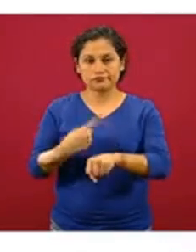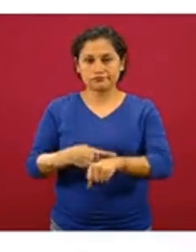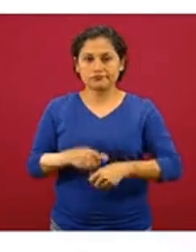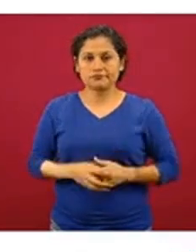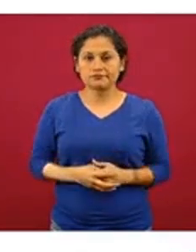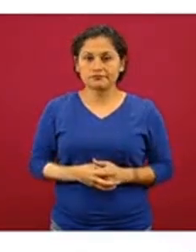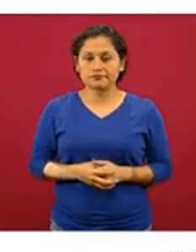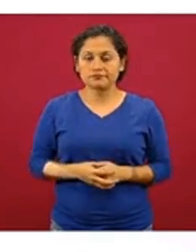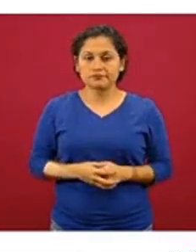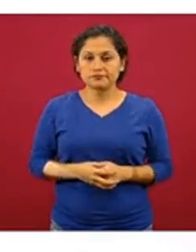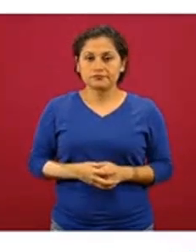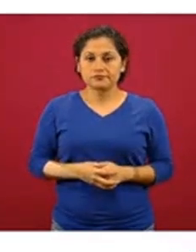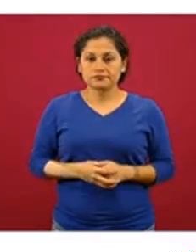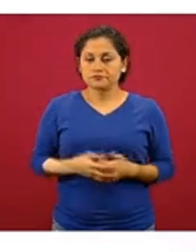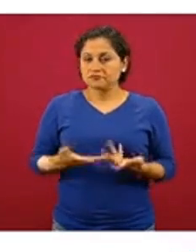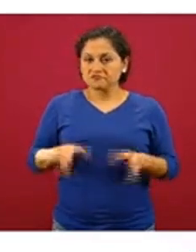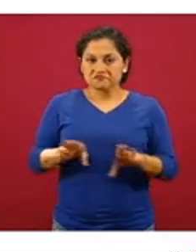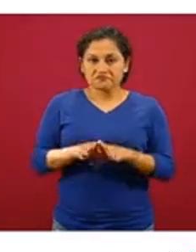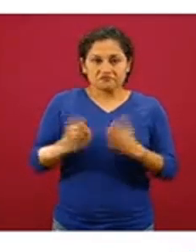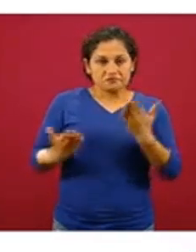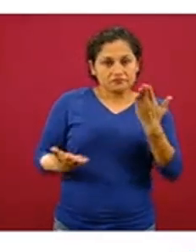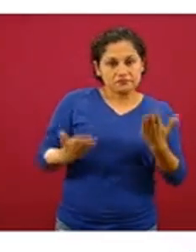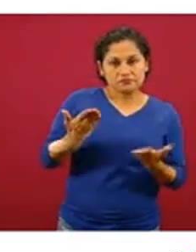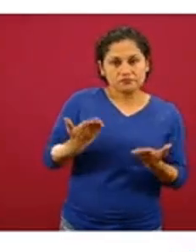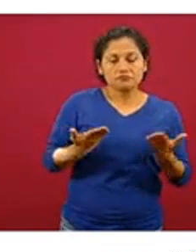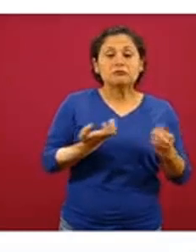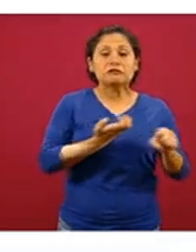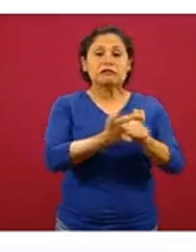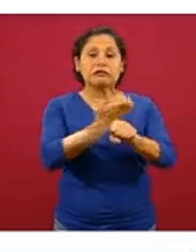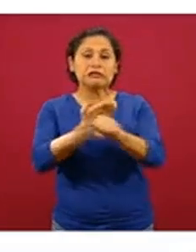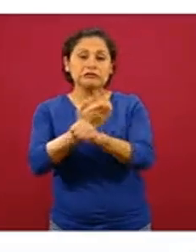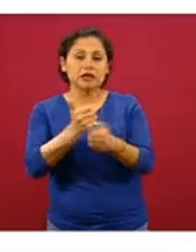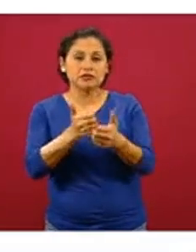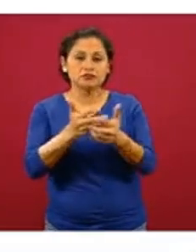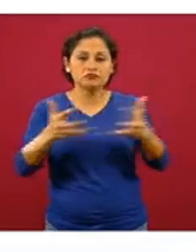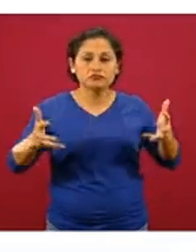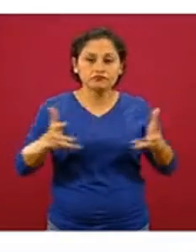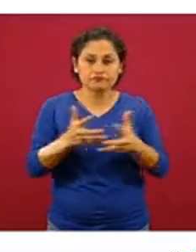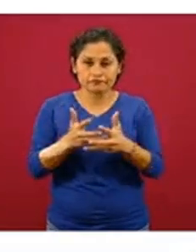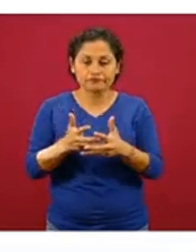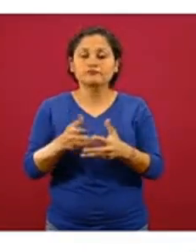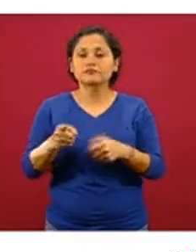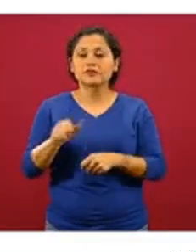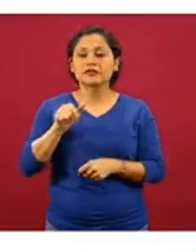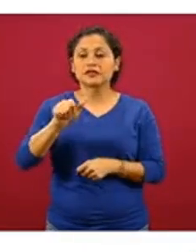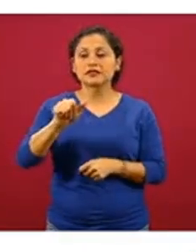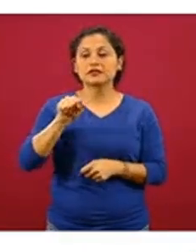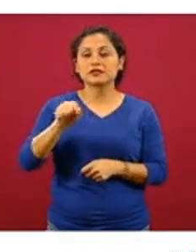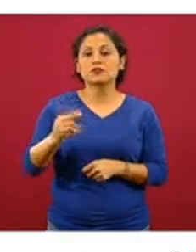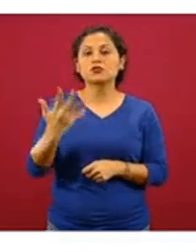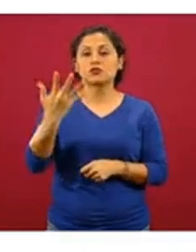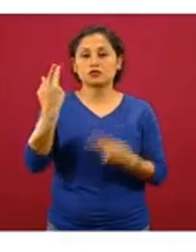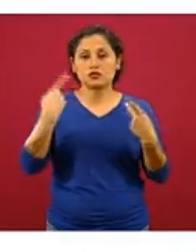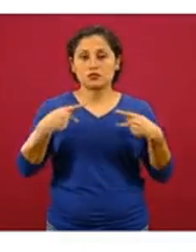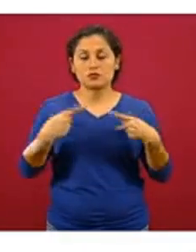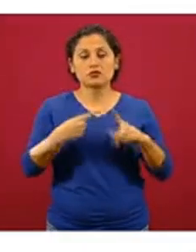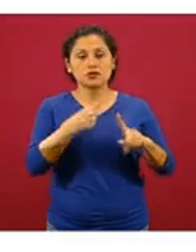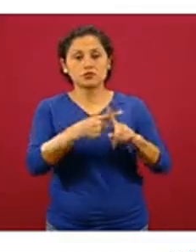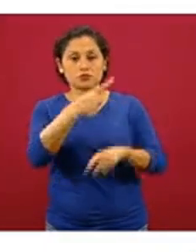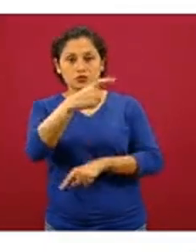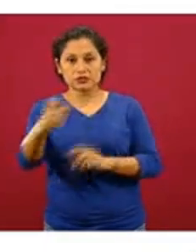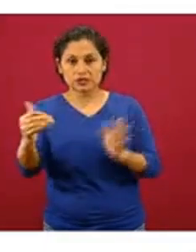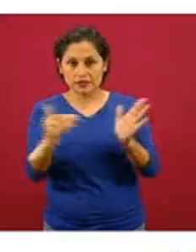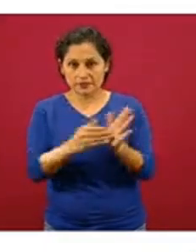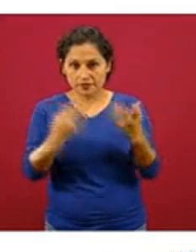La incidencia, para poder comparar poblaciones que tienen tamaños diferentes, 17.5 personas por cada 100.000 habitantes